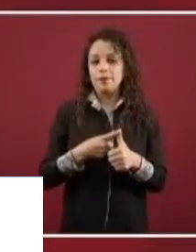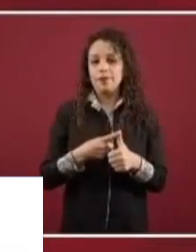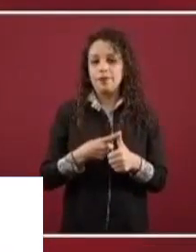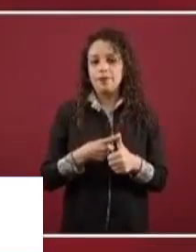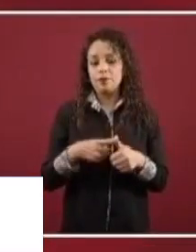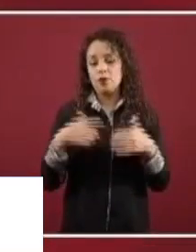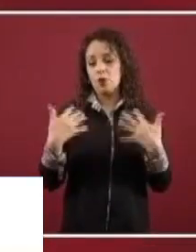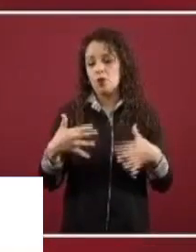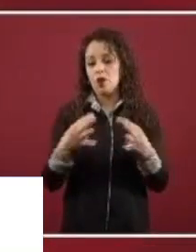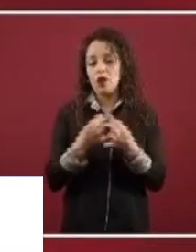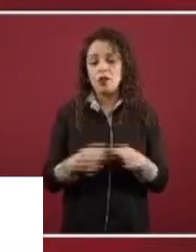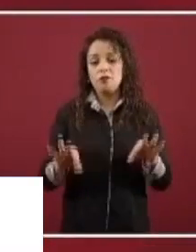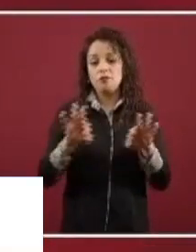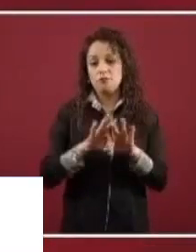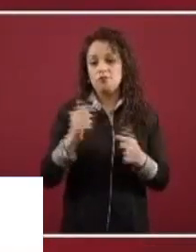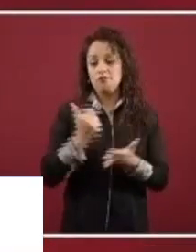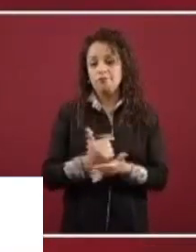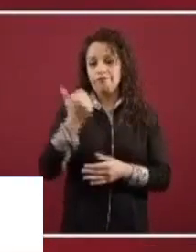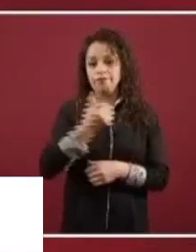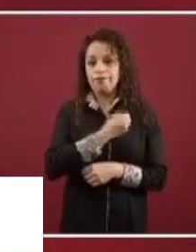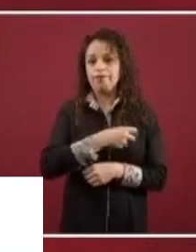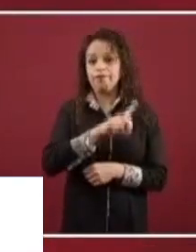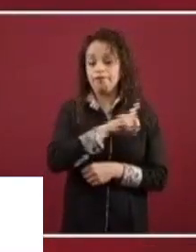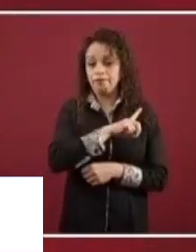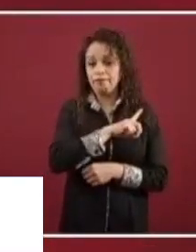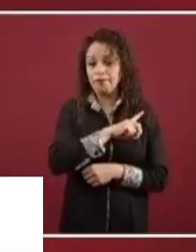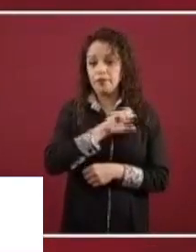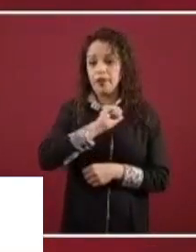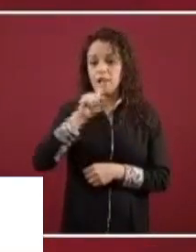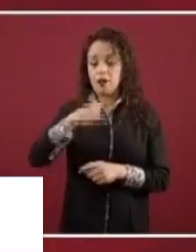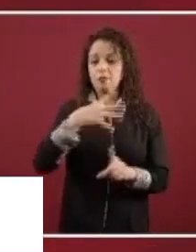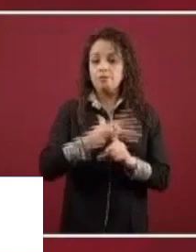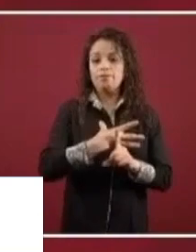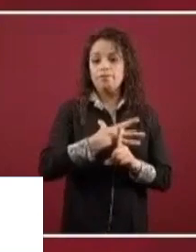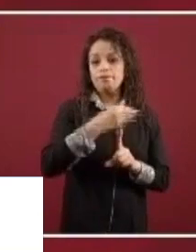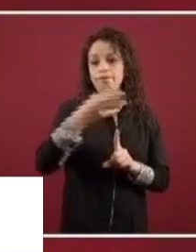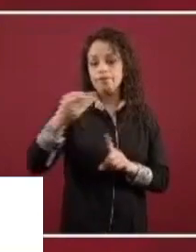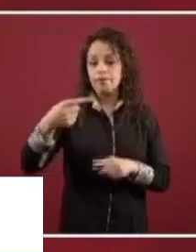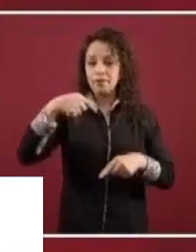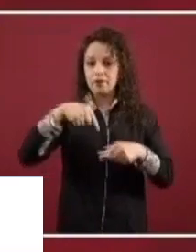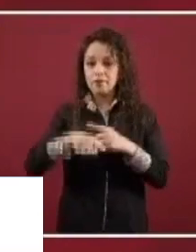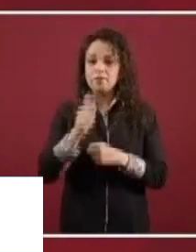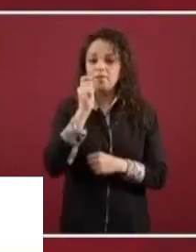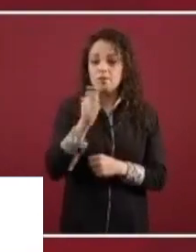emergencia sanitaria por causa de fuerza mayor a la epidemia de enfermedad generada por el virus